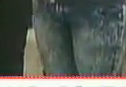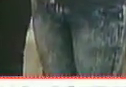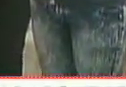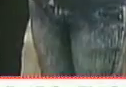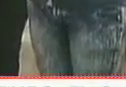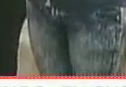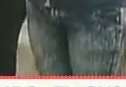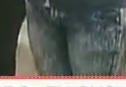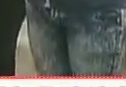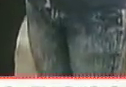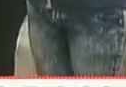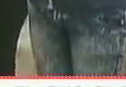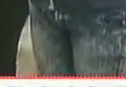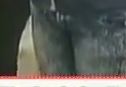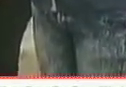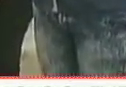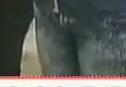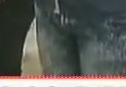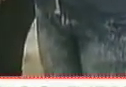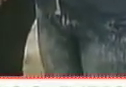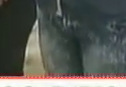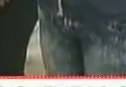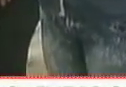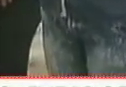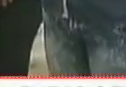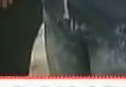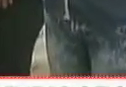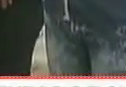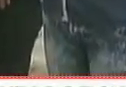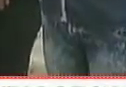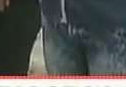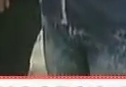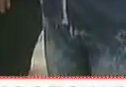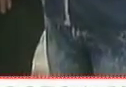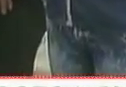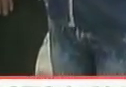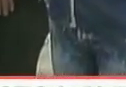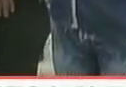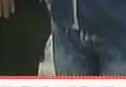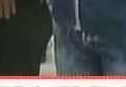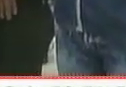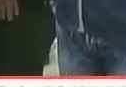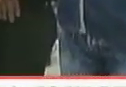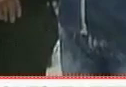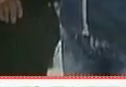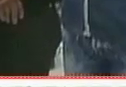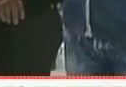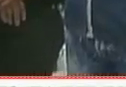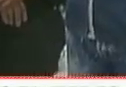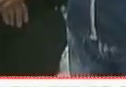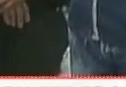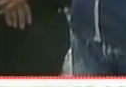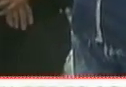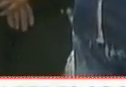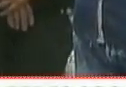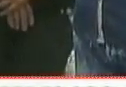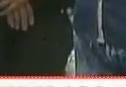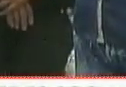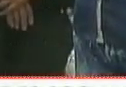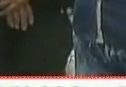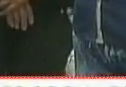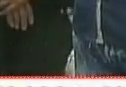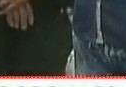lomas verde parroquia santa rosa del municipio iribarren aquí en lara todos estamos trabajando ya